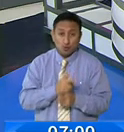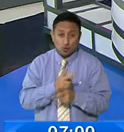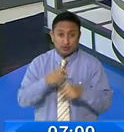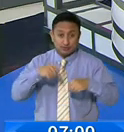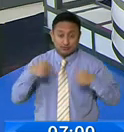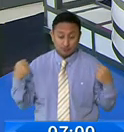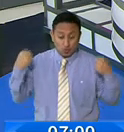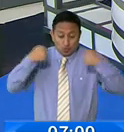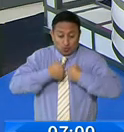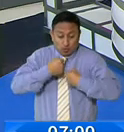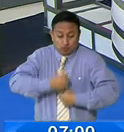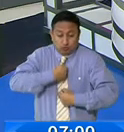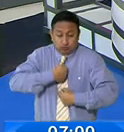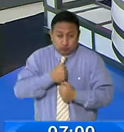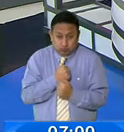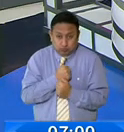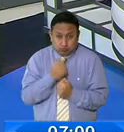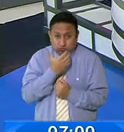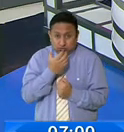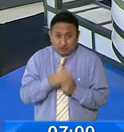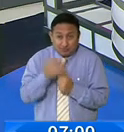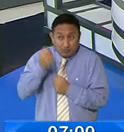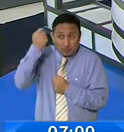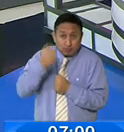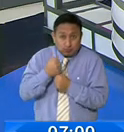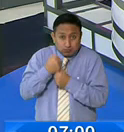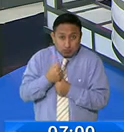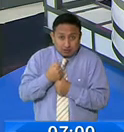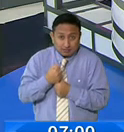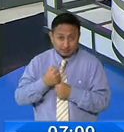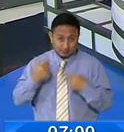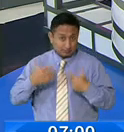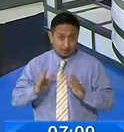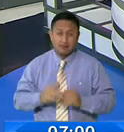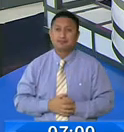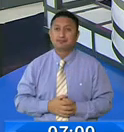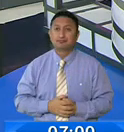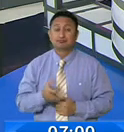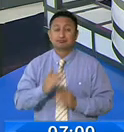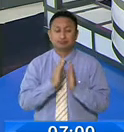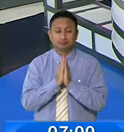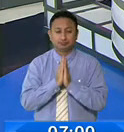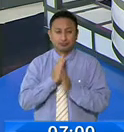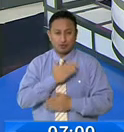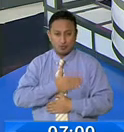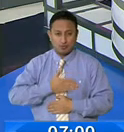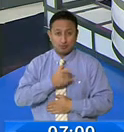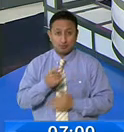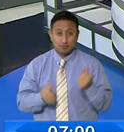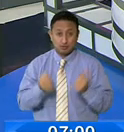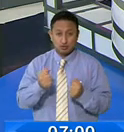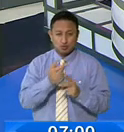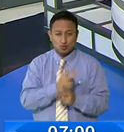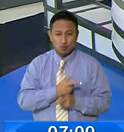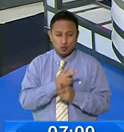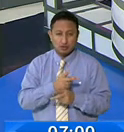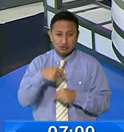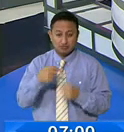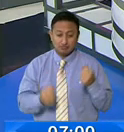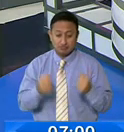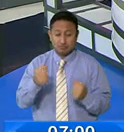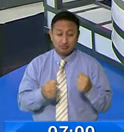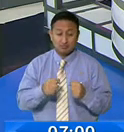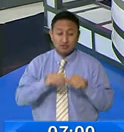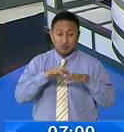abriguito, abriguito, sombrilla, paraguas, como quiera llamarlo. Y por favor, sobre todo manejar con cuidado, las carreteras están mojadas y